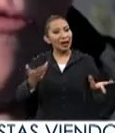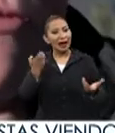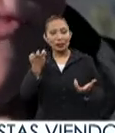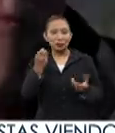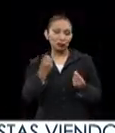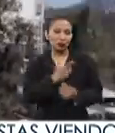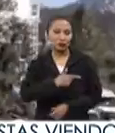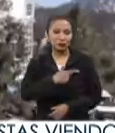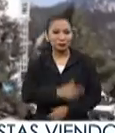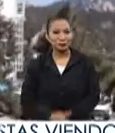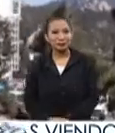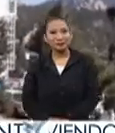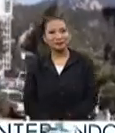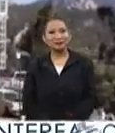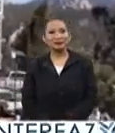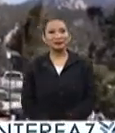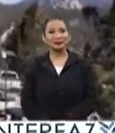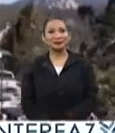nos da mucho gusto.